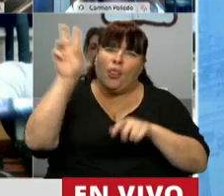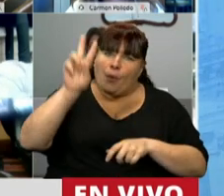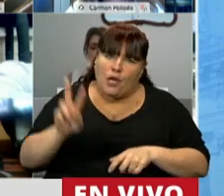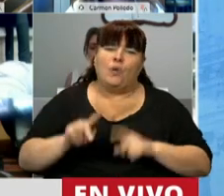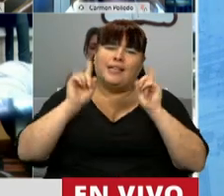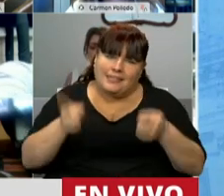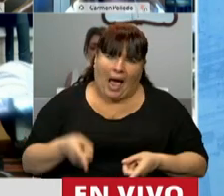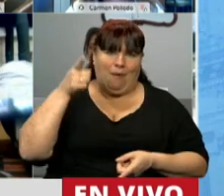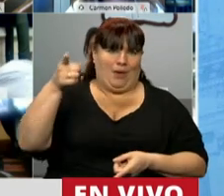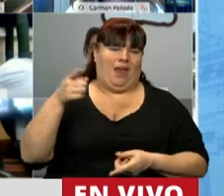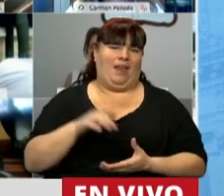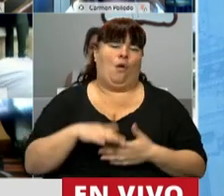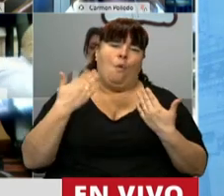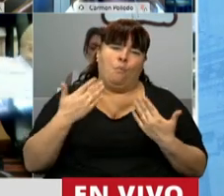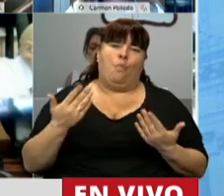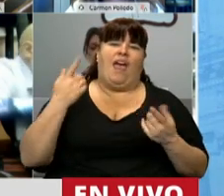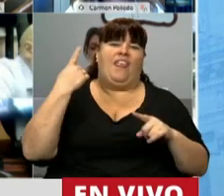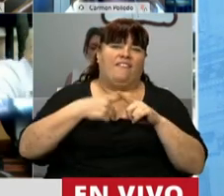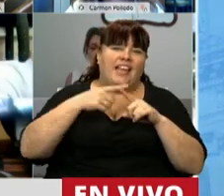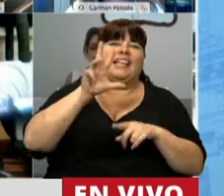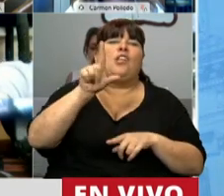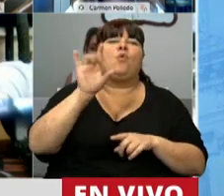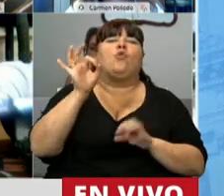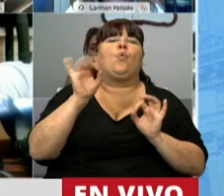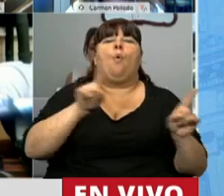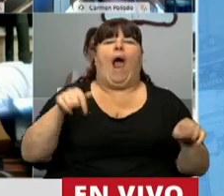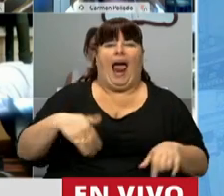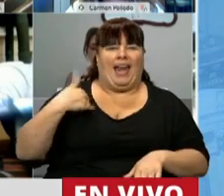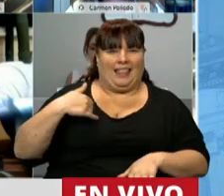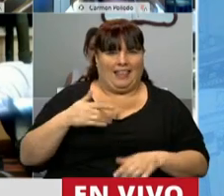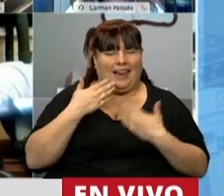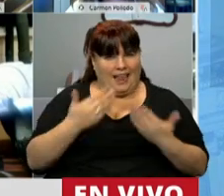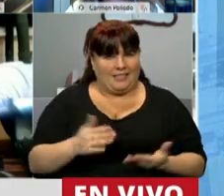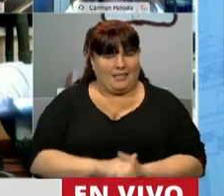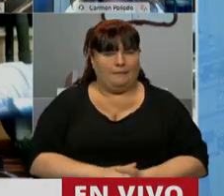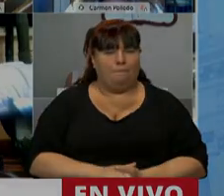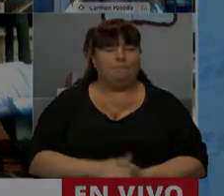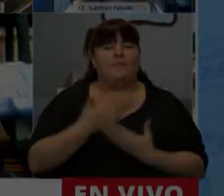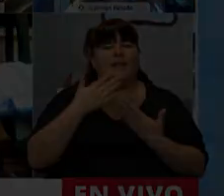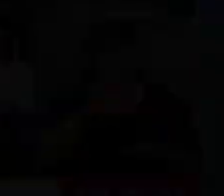venezolanos que ellos también puedan tener su 31 de octubre. Gracias. Gracias, diputada.